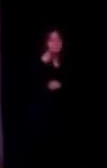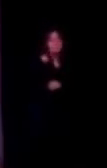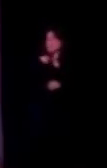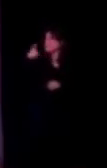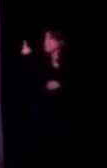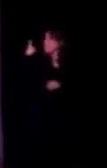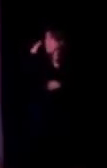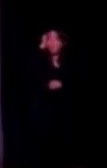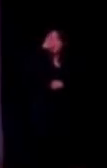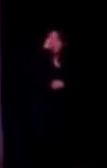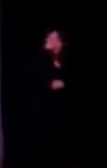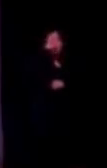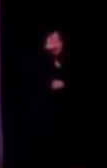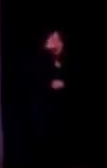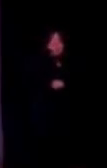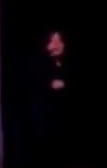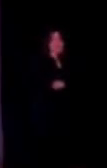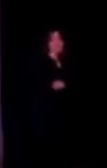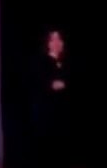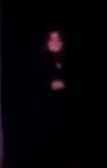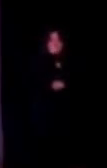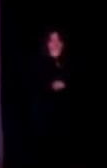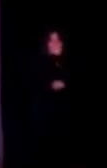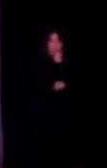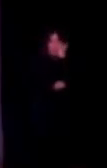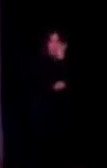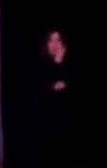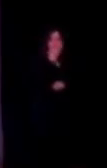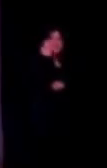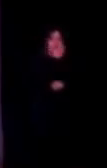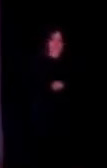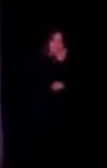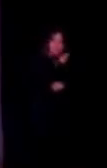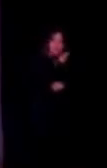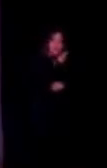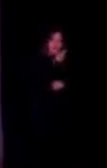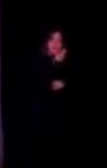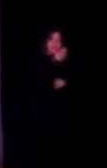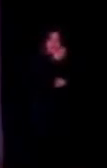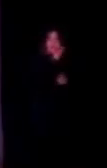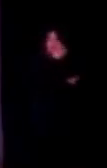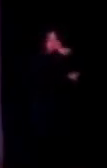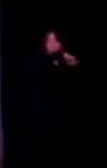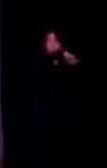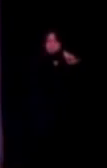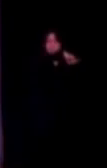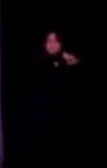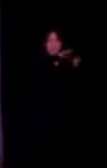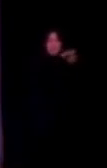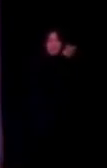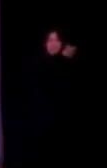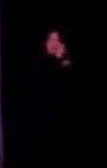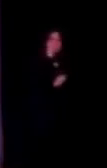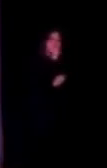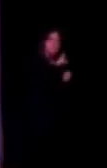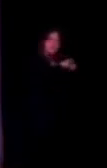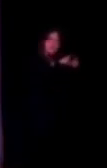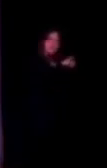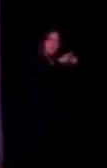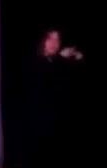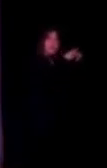el año 2004, decía, la escuela como organización ha llegado a ser vista de un modo casi totalmente instrumental, como